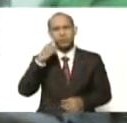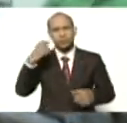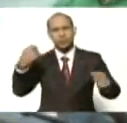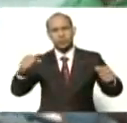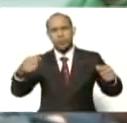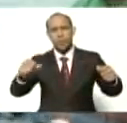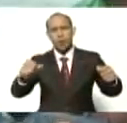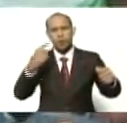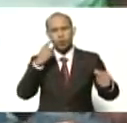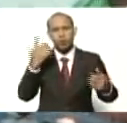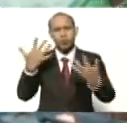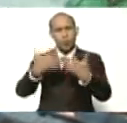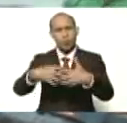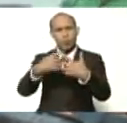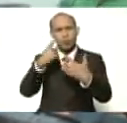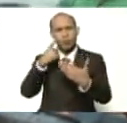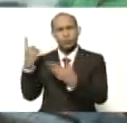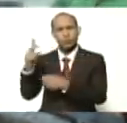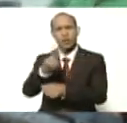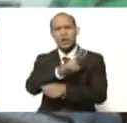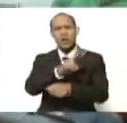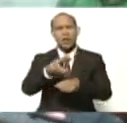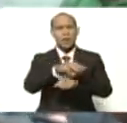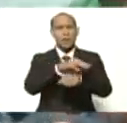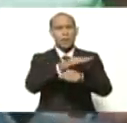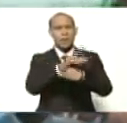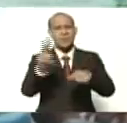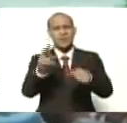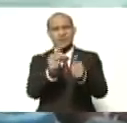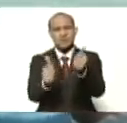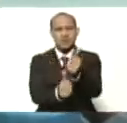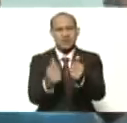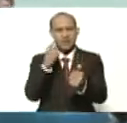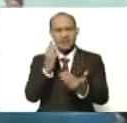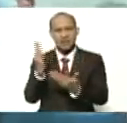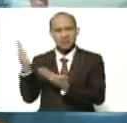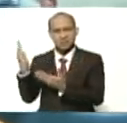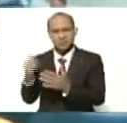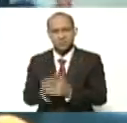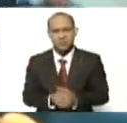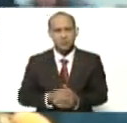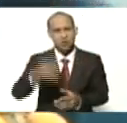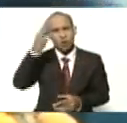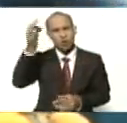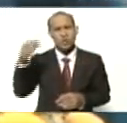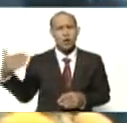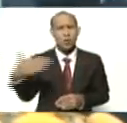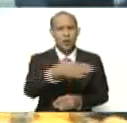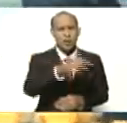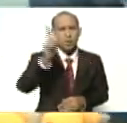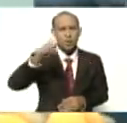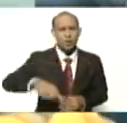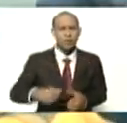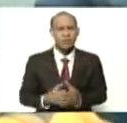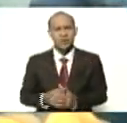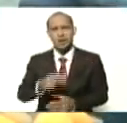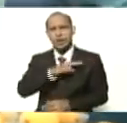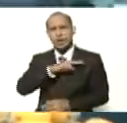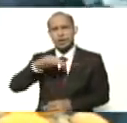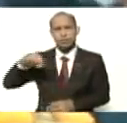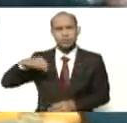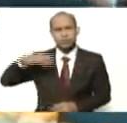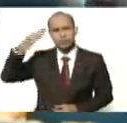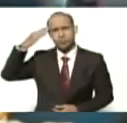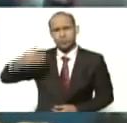40 con nuestra vice ministra olga nuestros pescadores con ser pescadores louis nuestro almirante